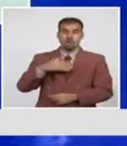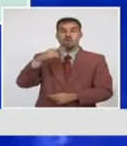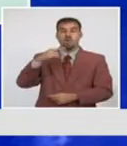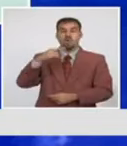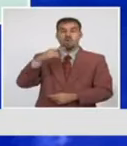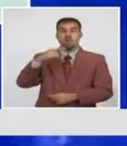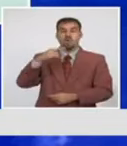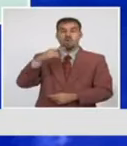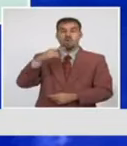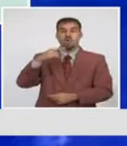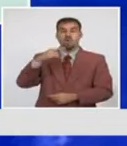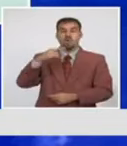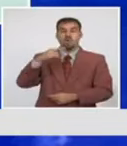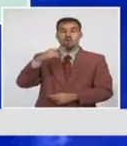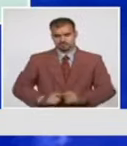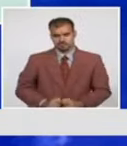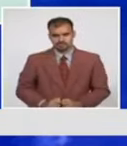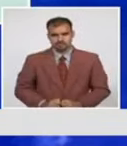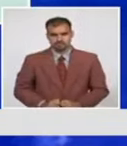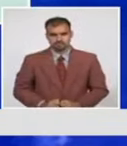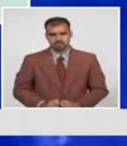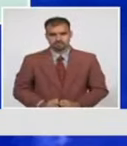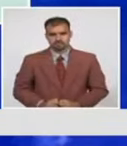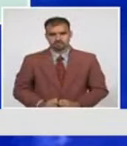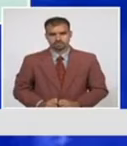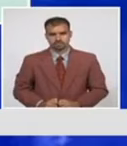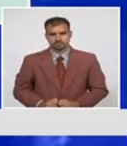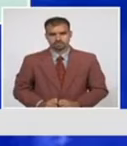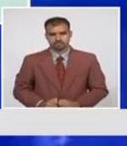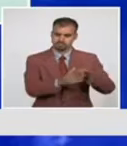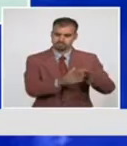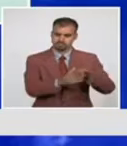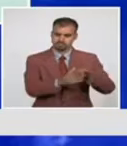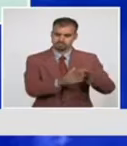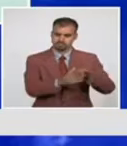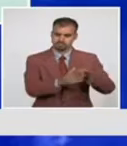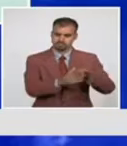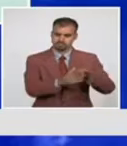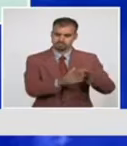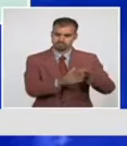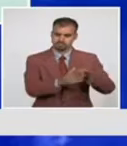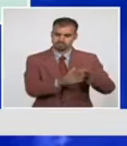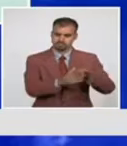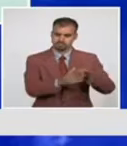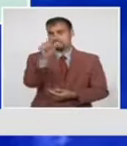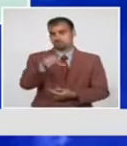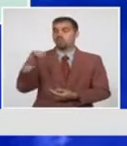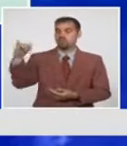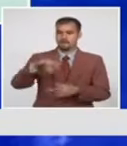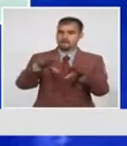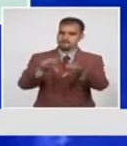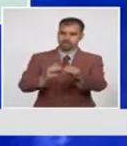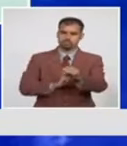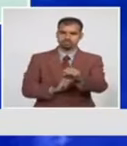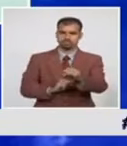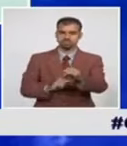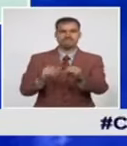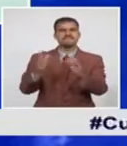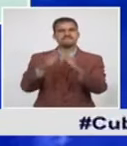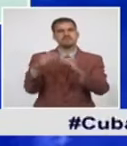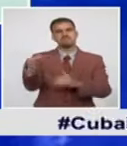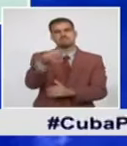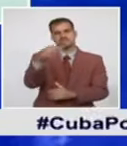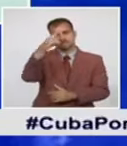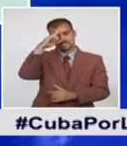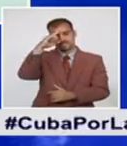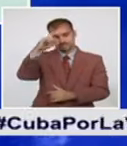Rusia. En Villa Clara se confirma un caso importado del municipio Santa Clara,